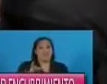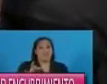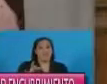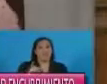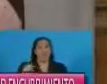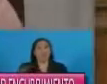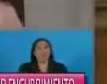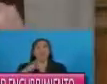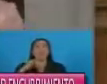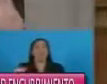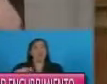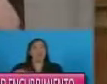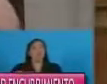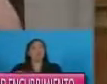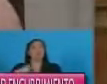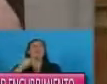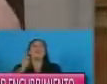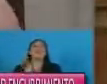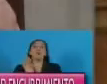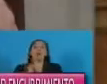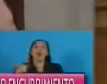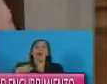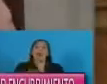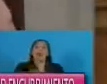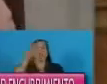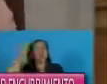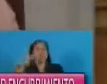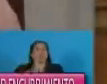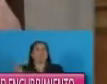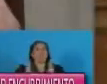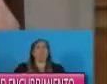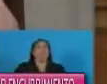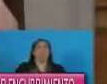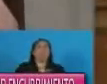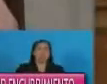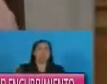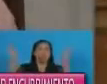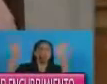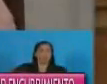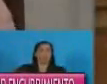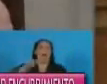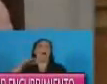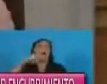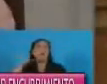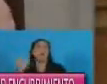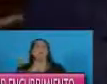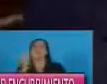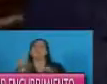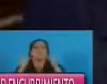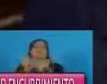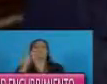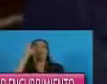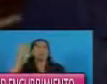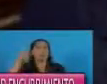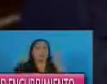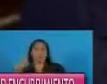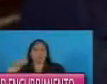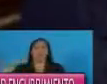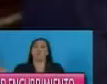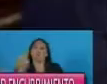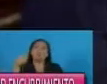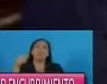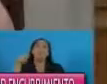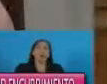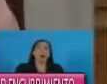país, que sufrió el atentado de la AMIA, que costó la vida de 85 personas, es el país que va a